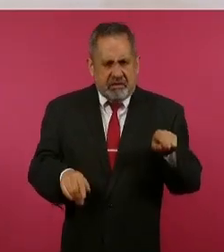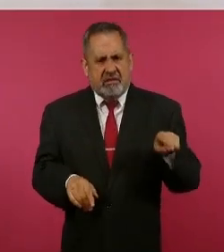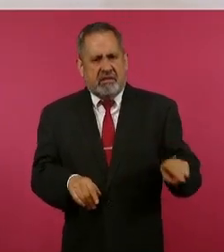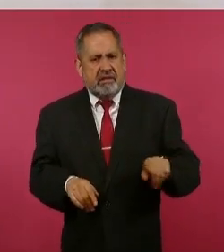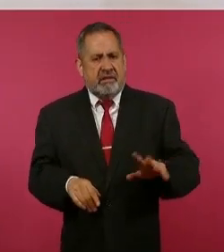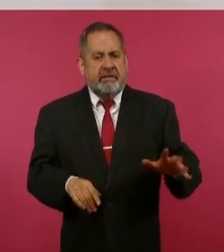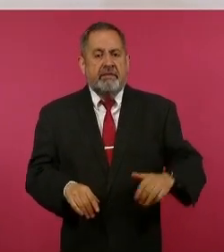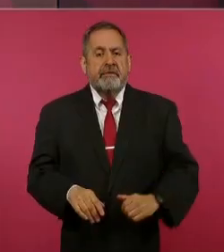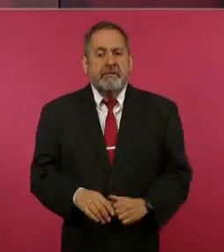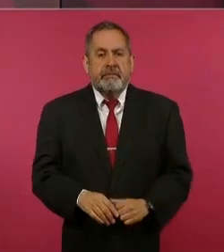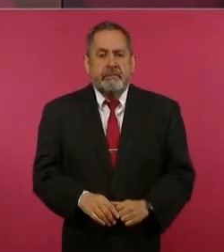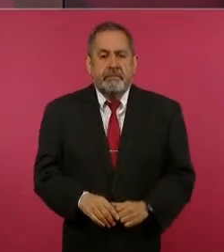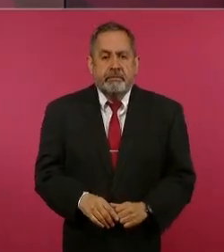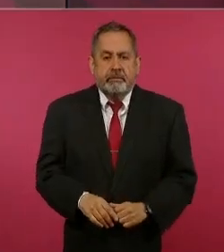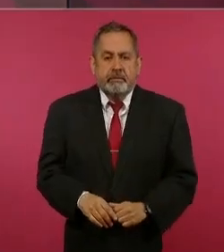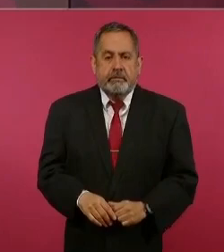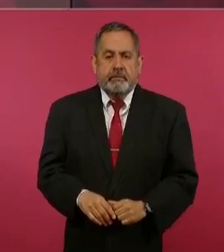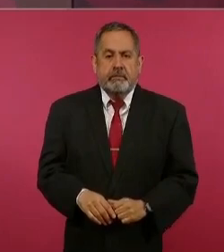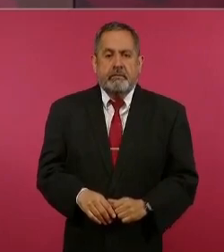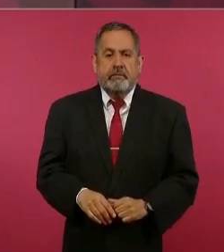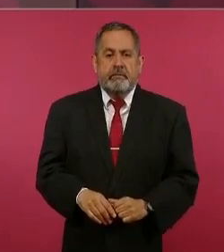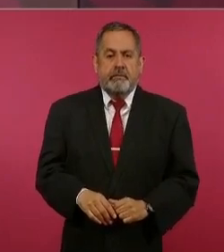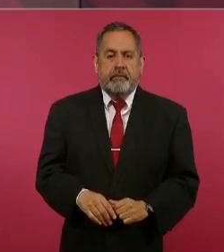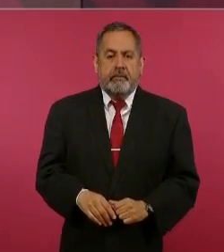que le